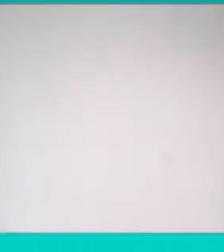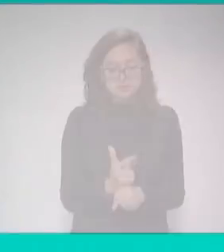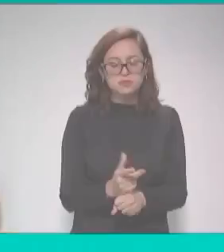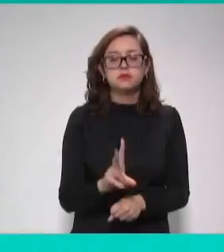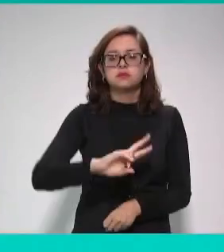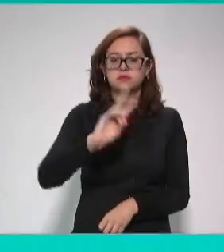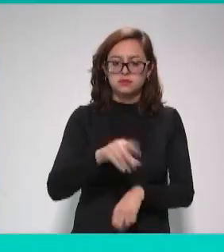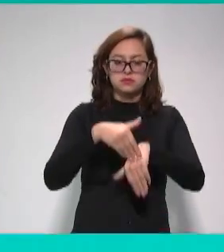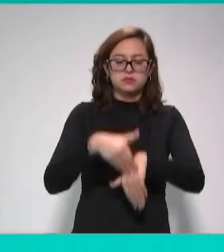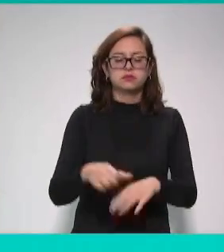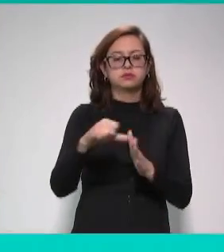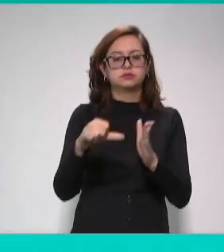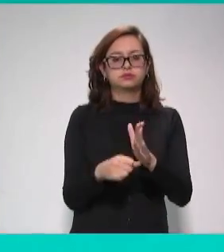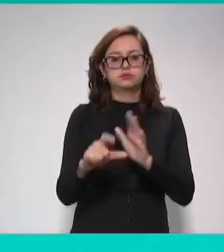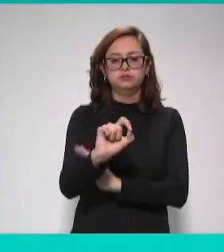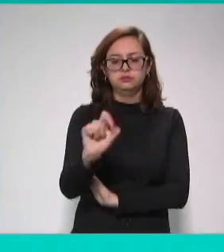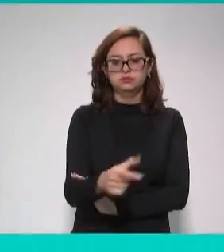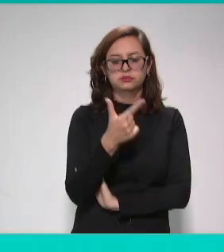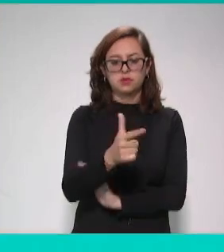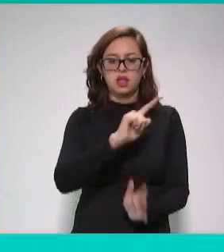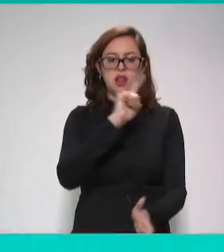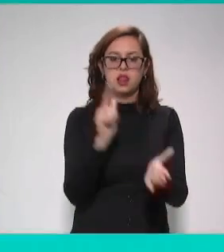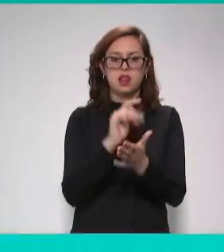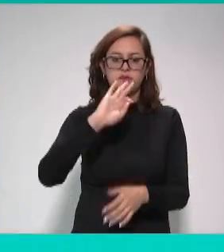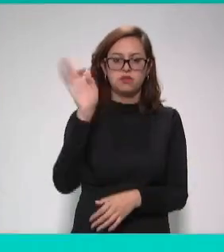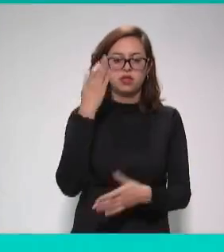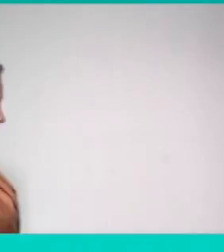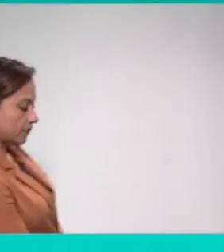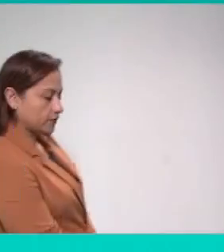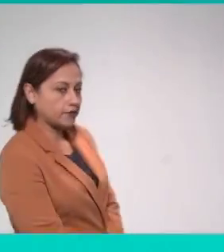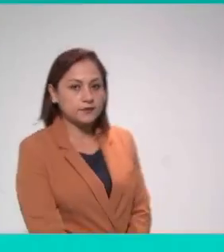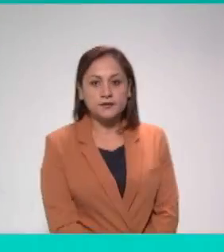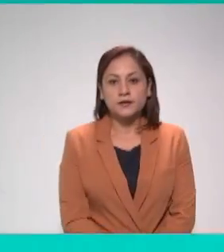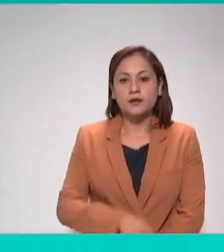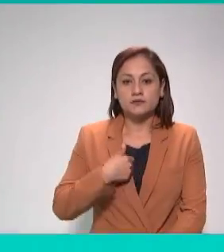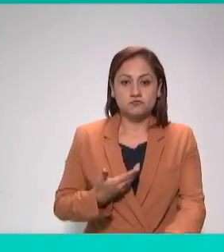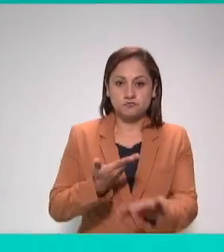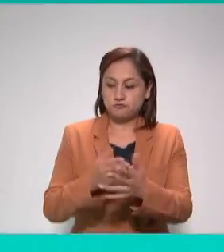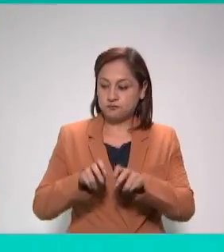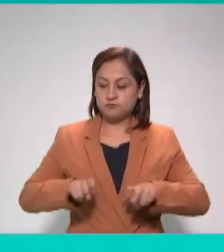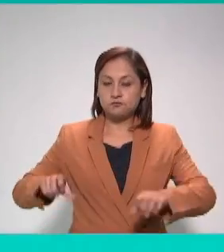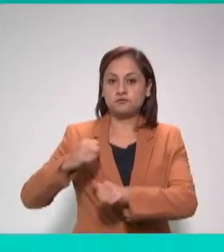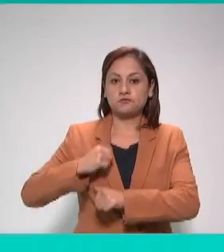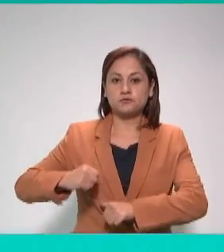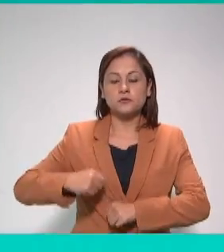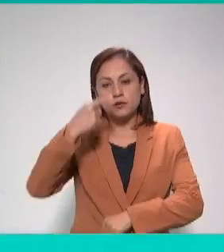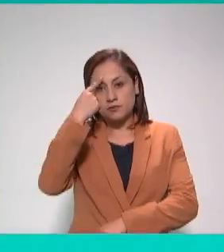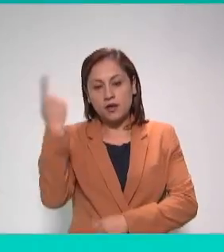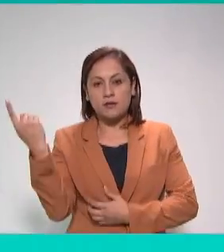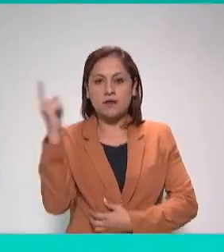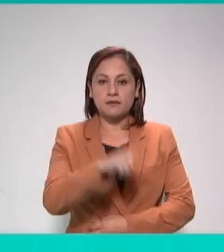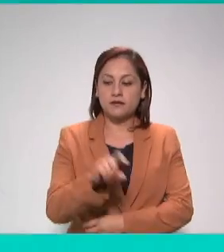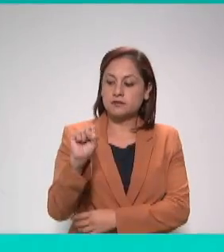ante el inai manifestando que la información solicitada tiene más de 90 años por lo que de acuerdo con la ley general de archivos es un archivo histórico que se